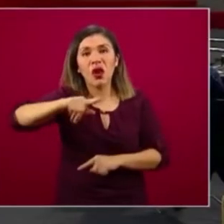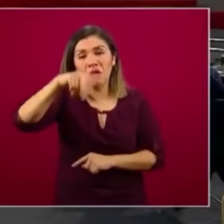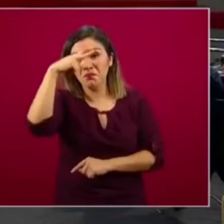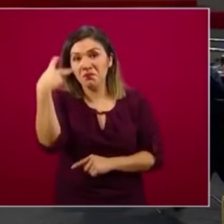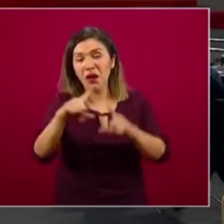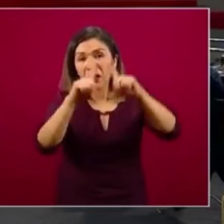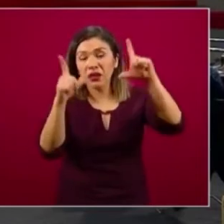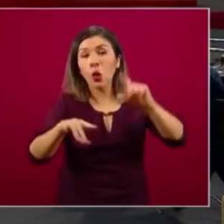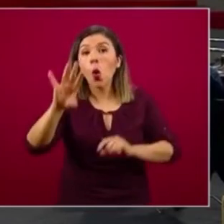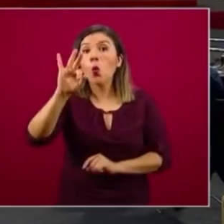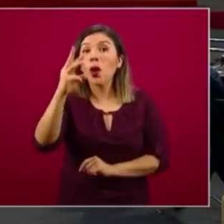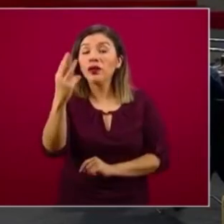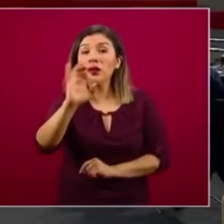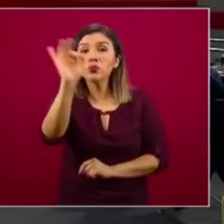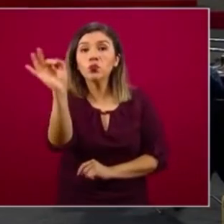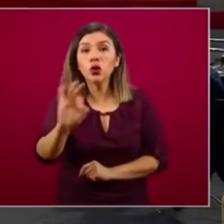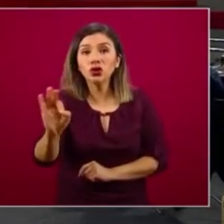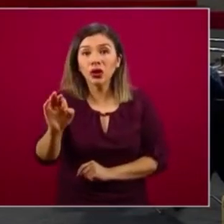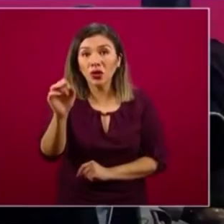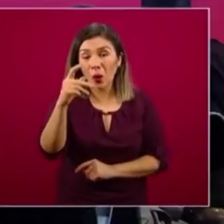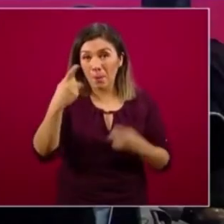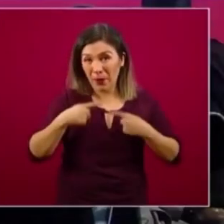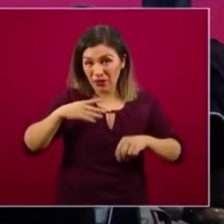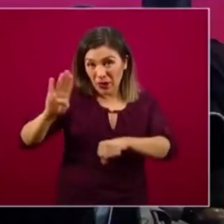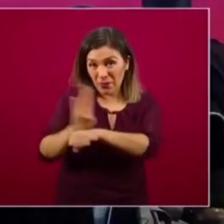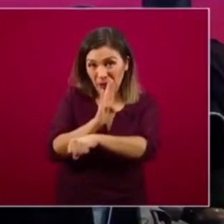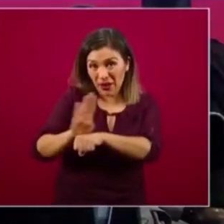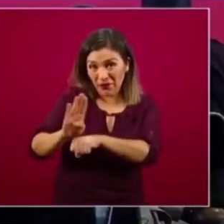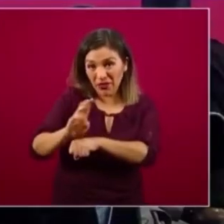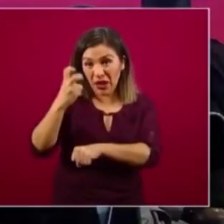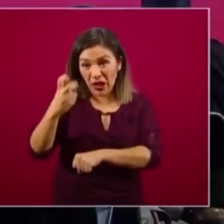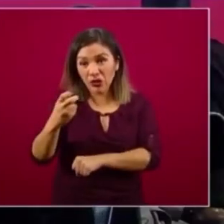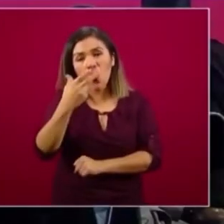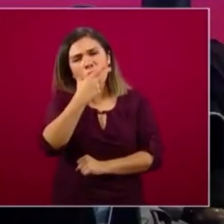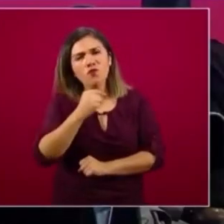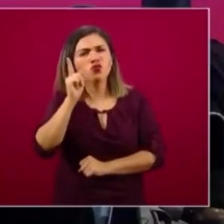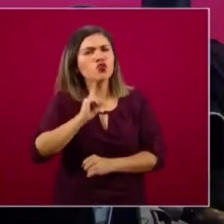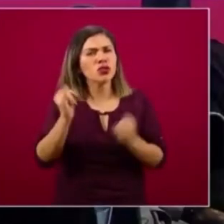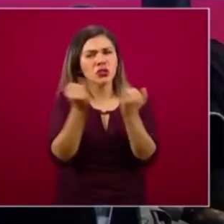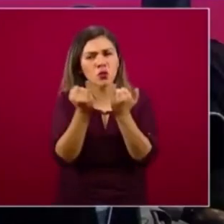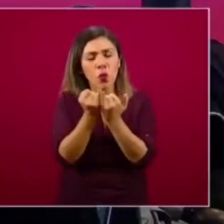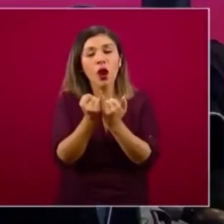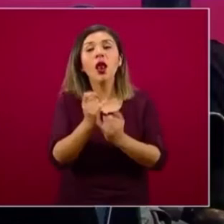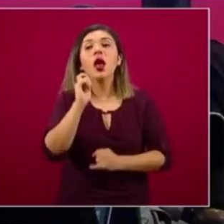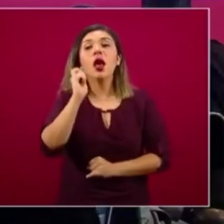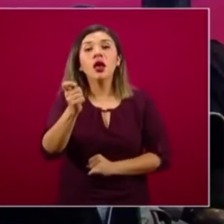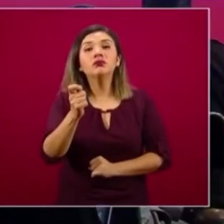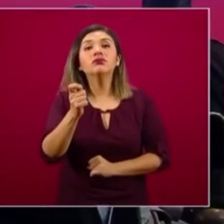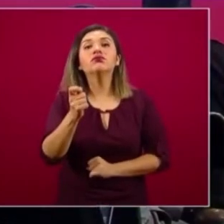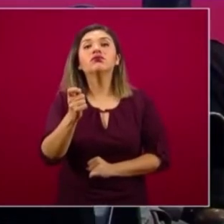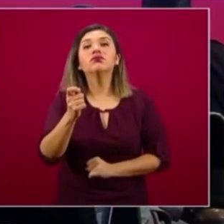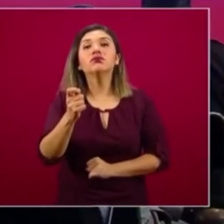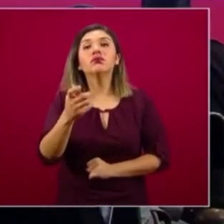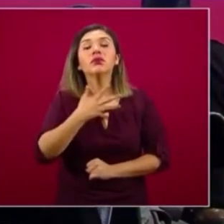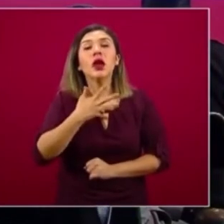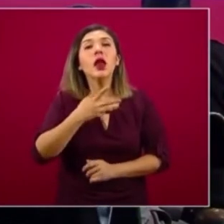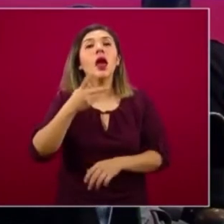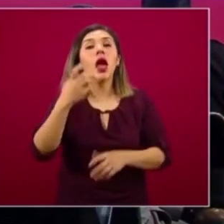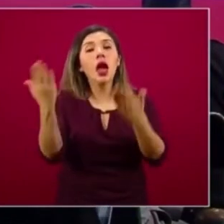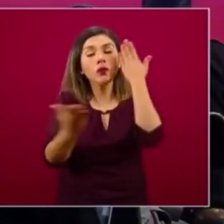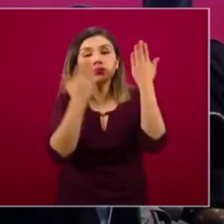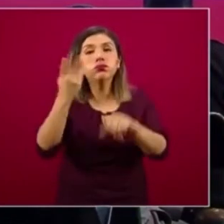El 43% de los beneficiarios, las y los beneficiarios del programa, tienen preparatoria